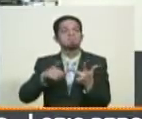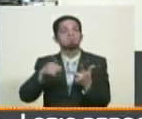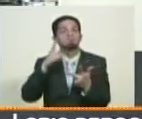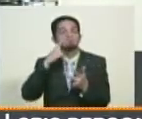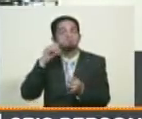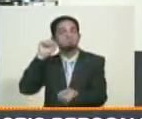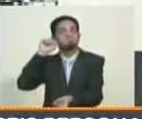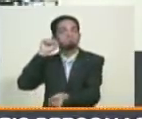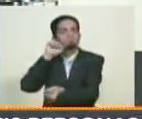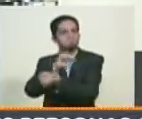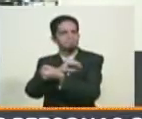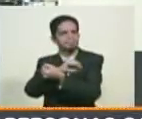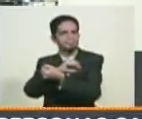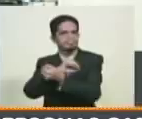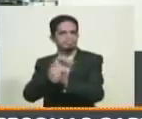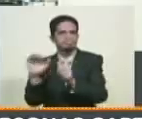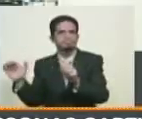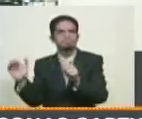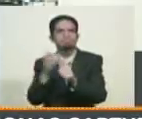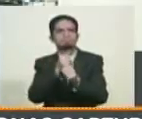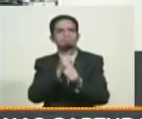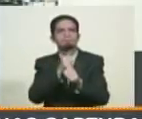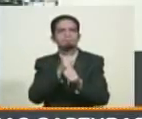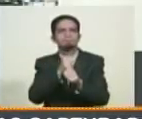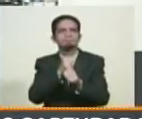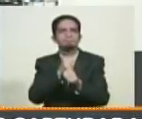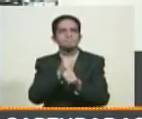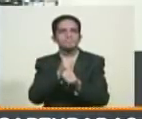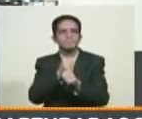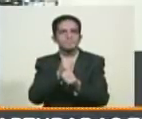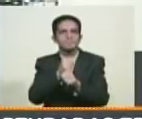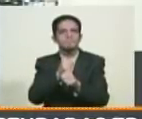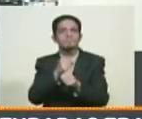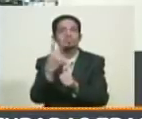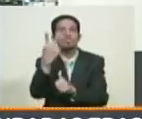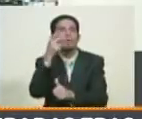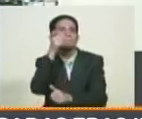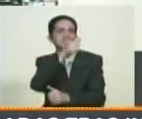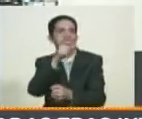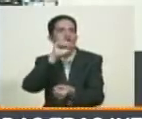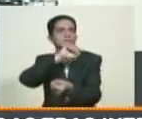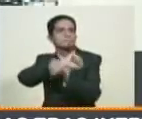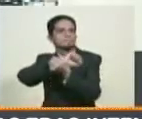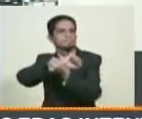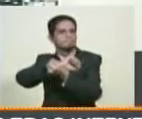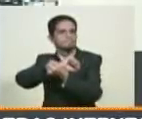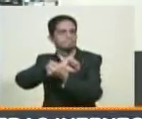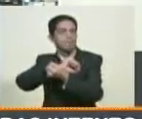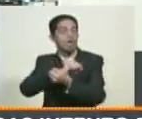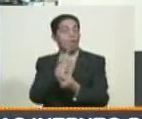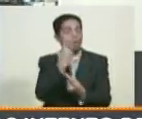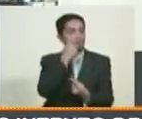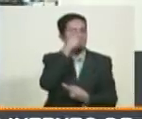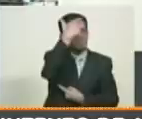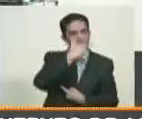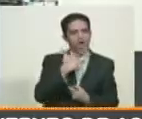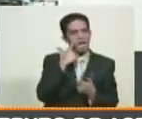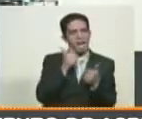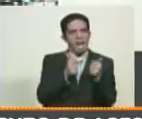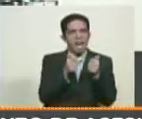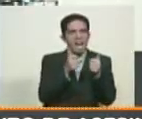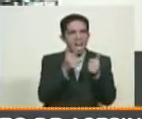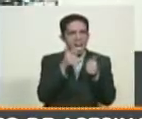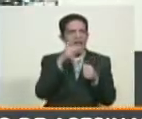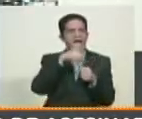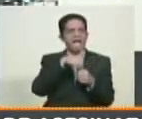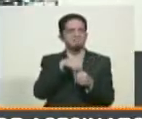en flagrancia dos personas que operaban uno de los drones desde un